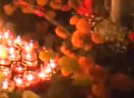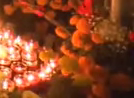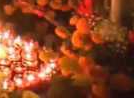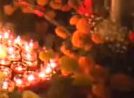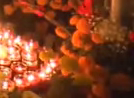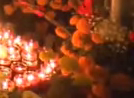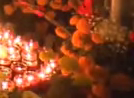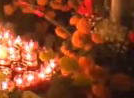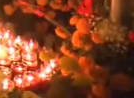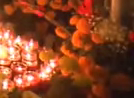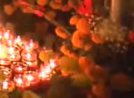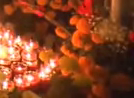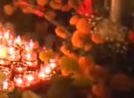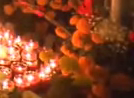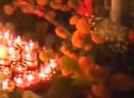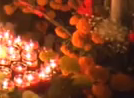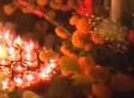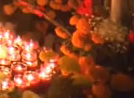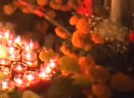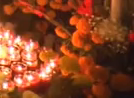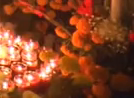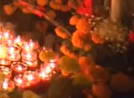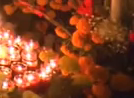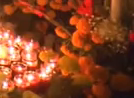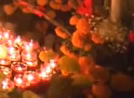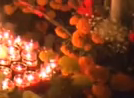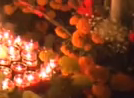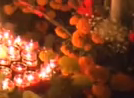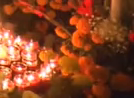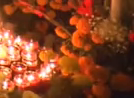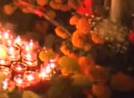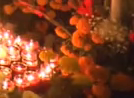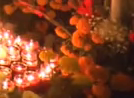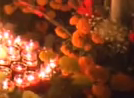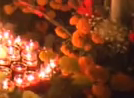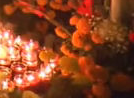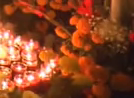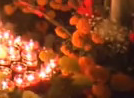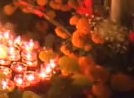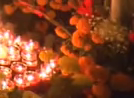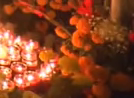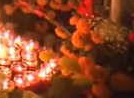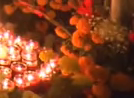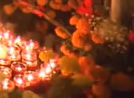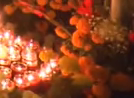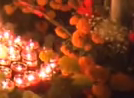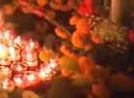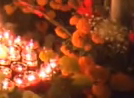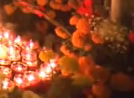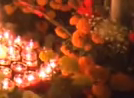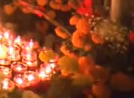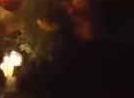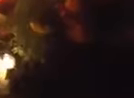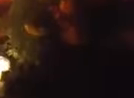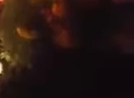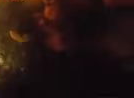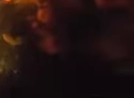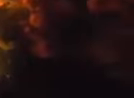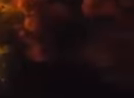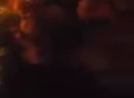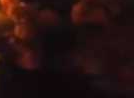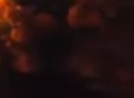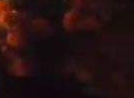Estamos dedicando a mi padre, Domingo Feliz Estrada, y mi madre, que se llama María Nieves Zacapo Saldívar.